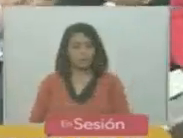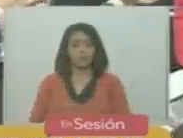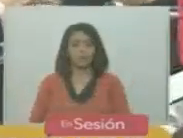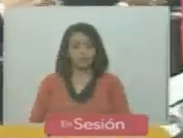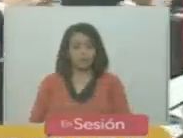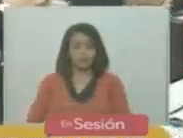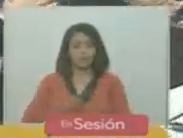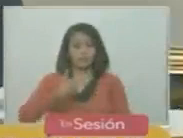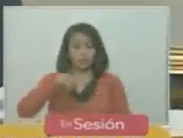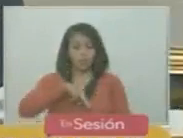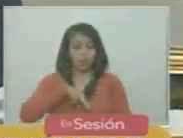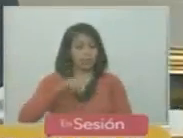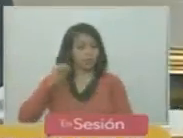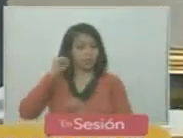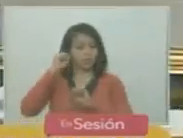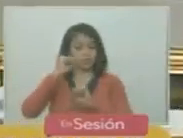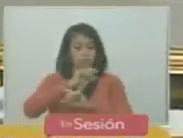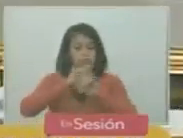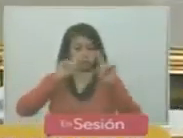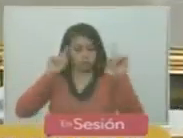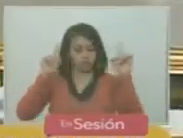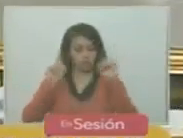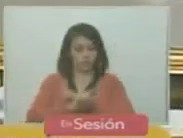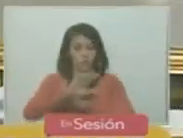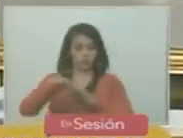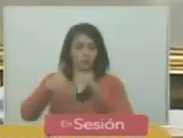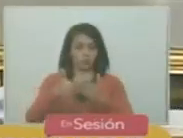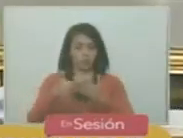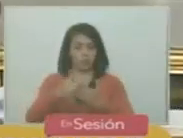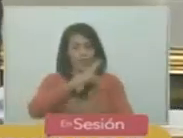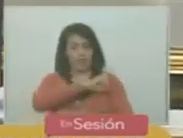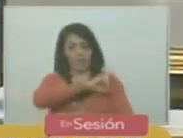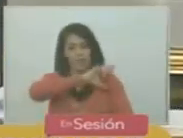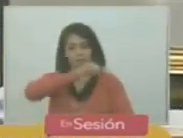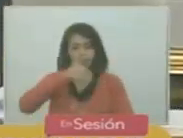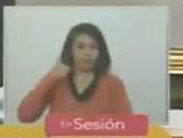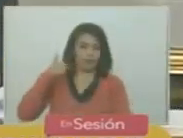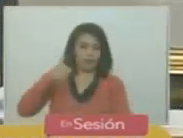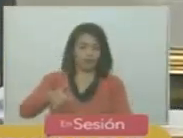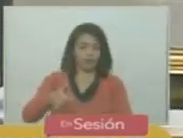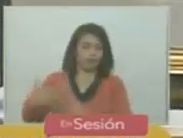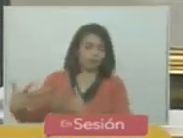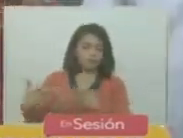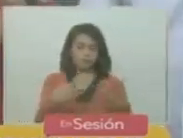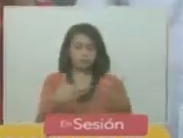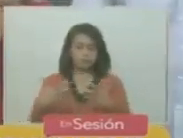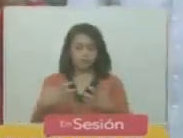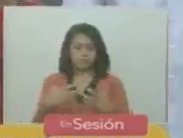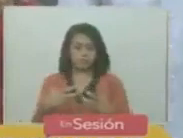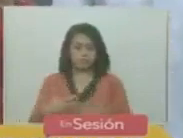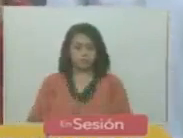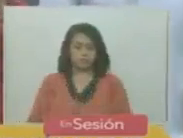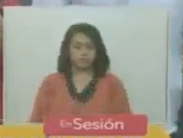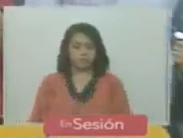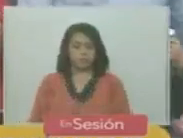Es nuestro Cid campeador. Es nuestro comandante eterno de la batalla.